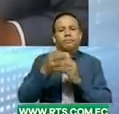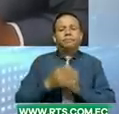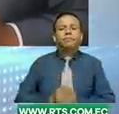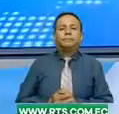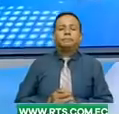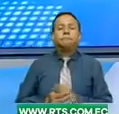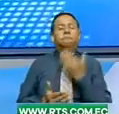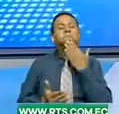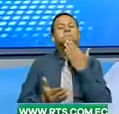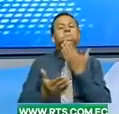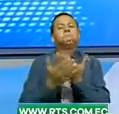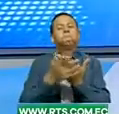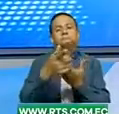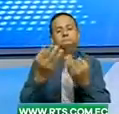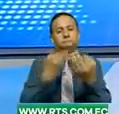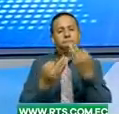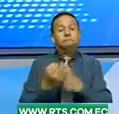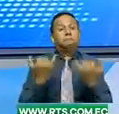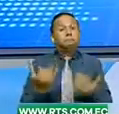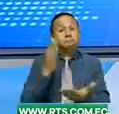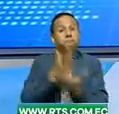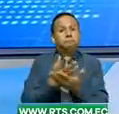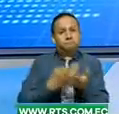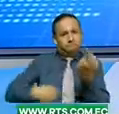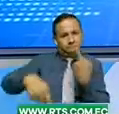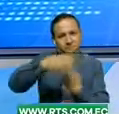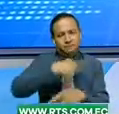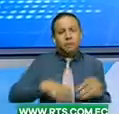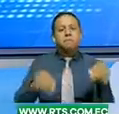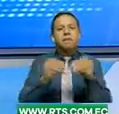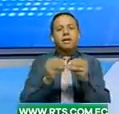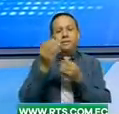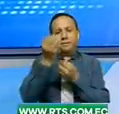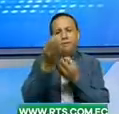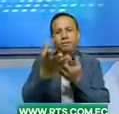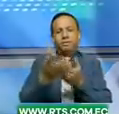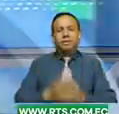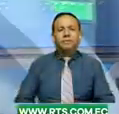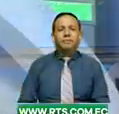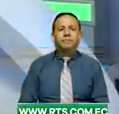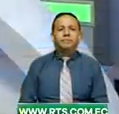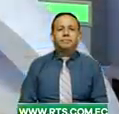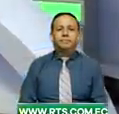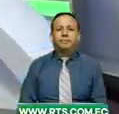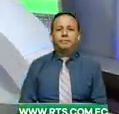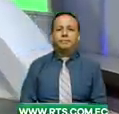ahora vamos a una pausa comercial. Regresamos de inmediato con más información.